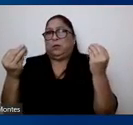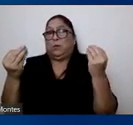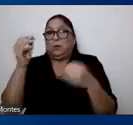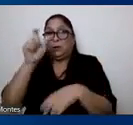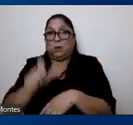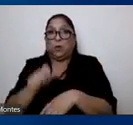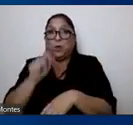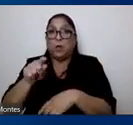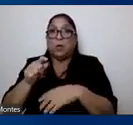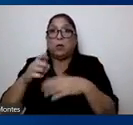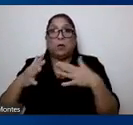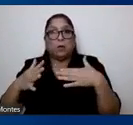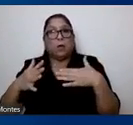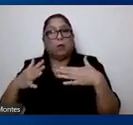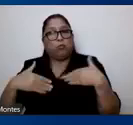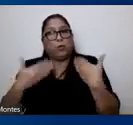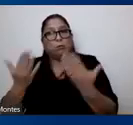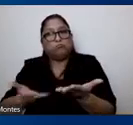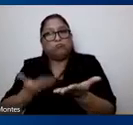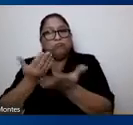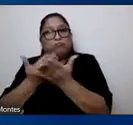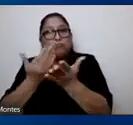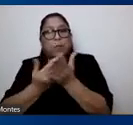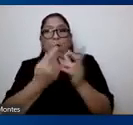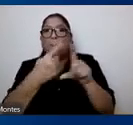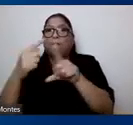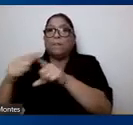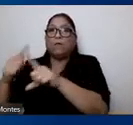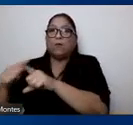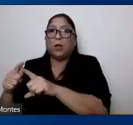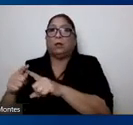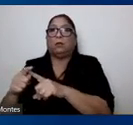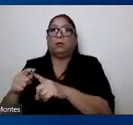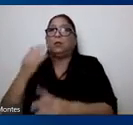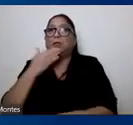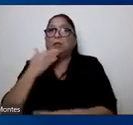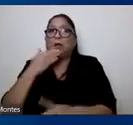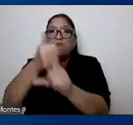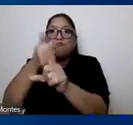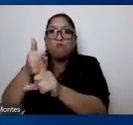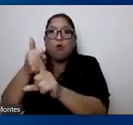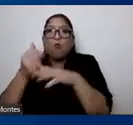pues que van a encontrar también las diversas autorías de los mismos crímenes.